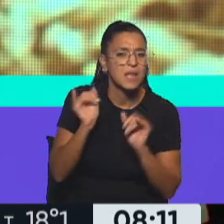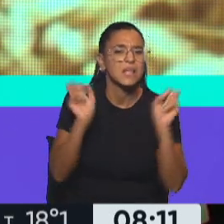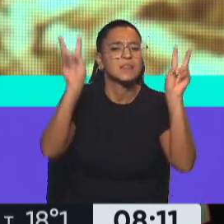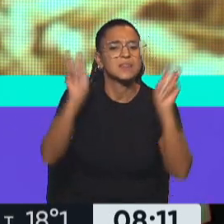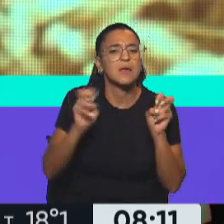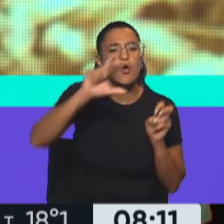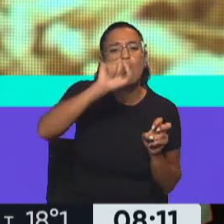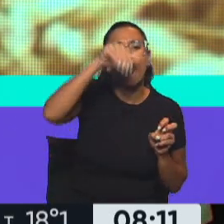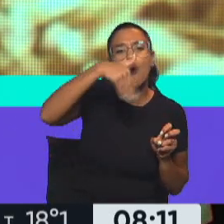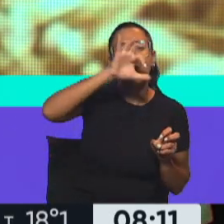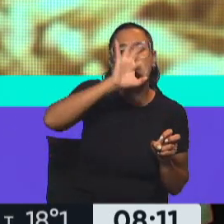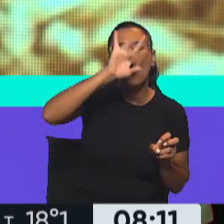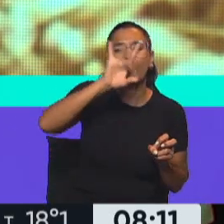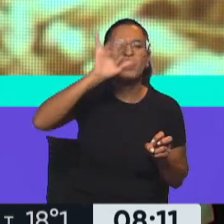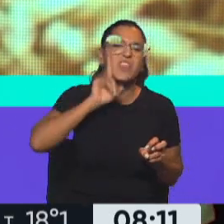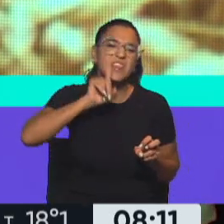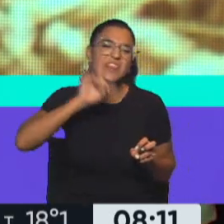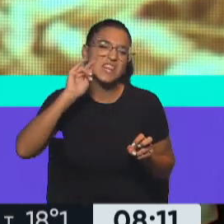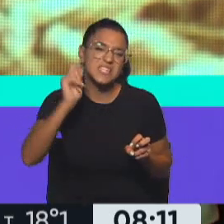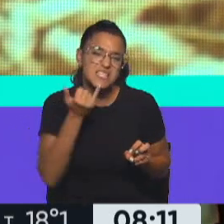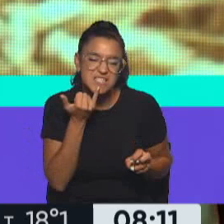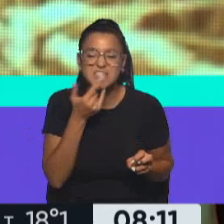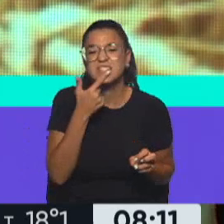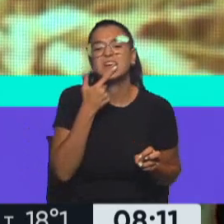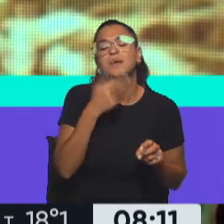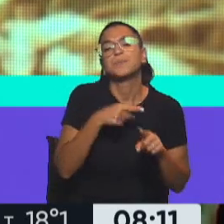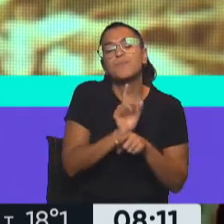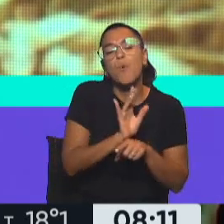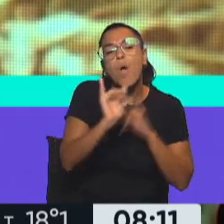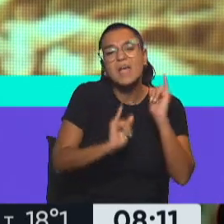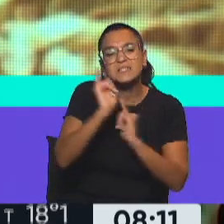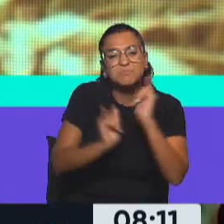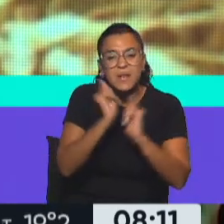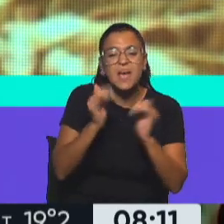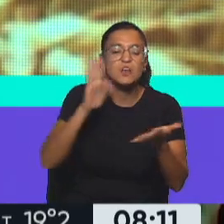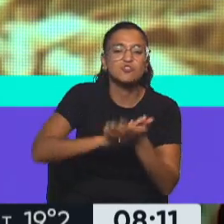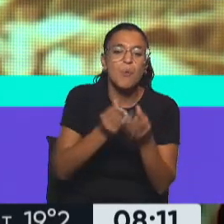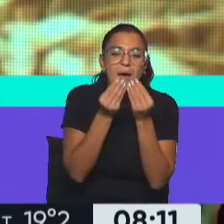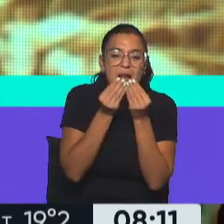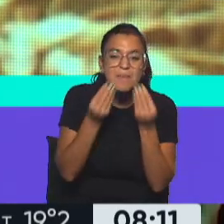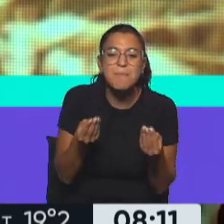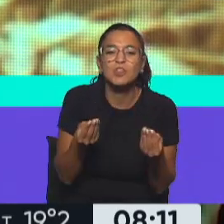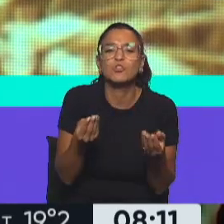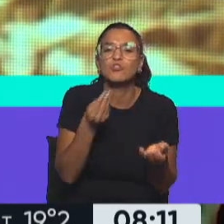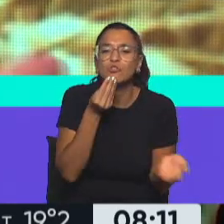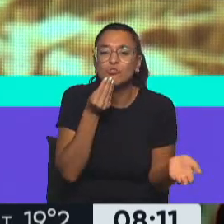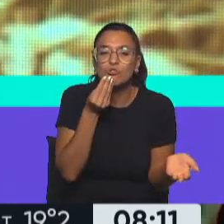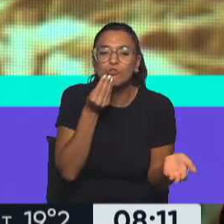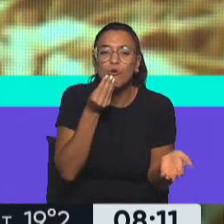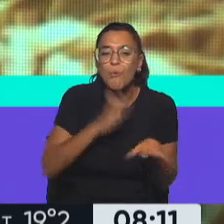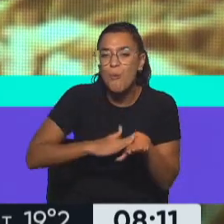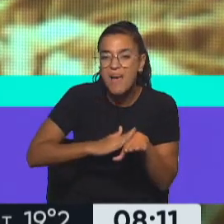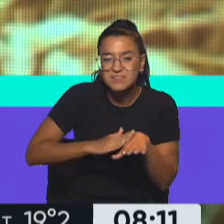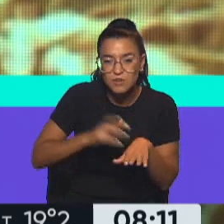de los commodities cuando lo tenemos que explicar sobre un alimento